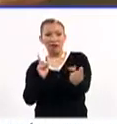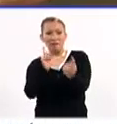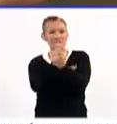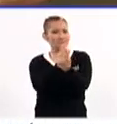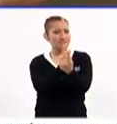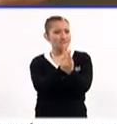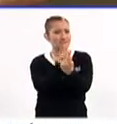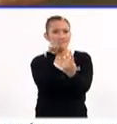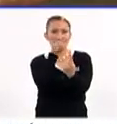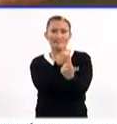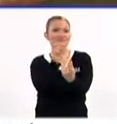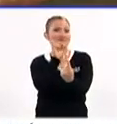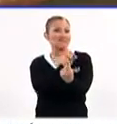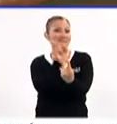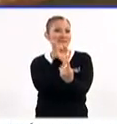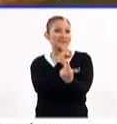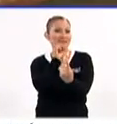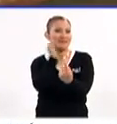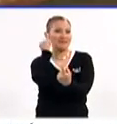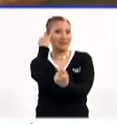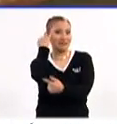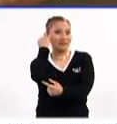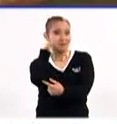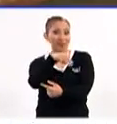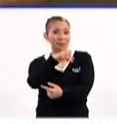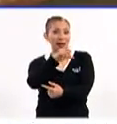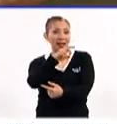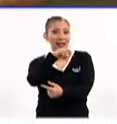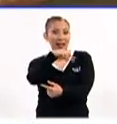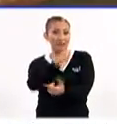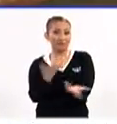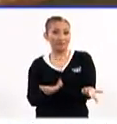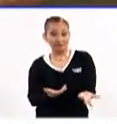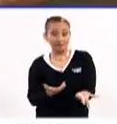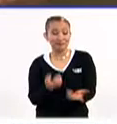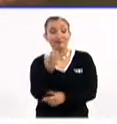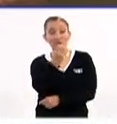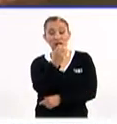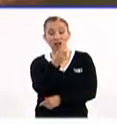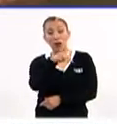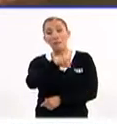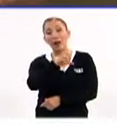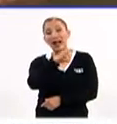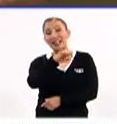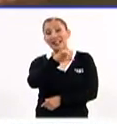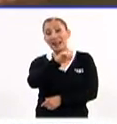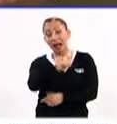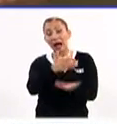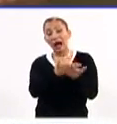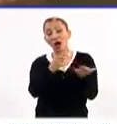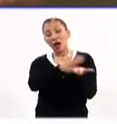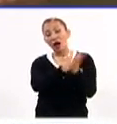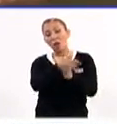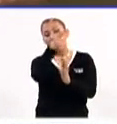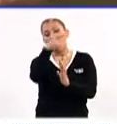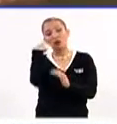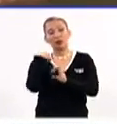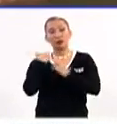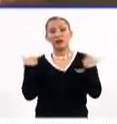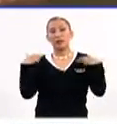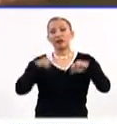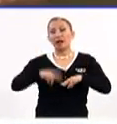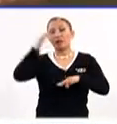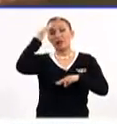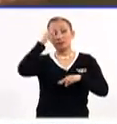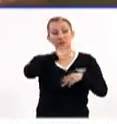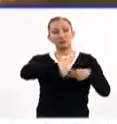la que interactuaban, era con una mujer indígena, que era Marina. Y por eso Marina se convirtió en el rostro de